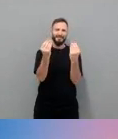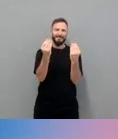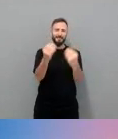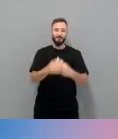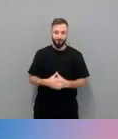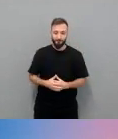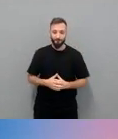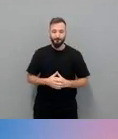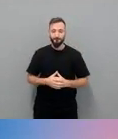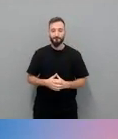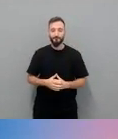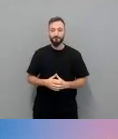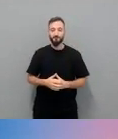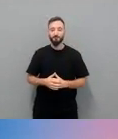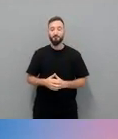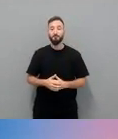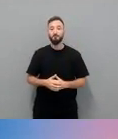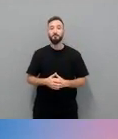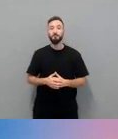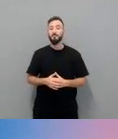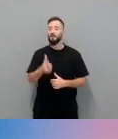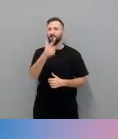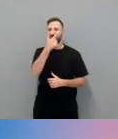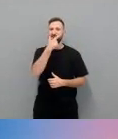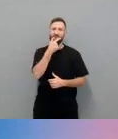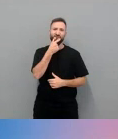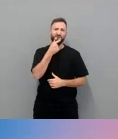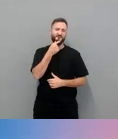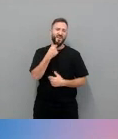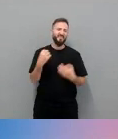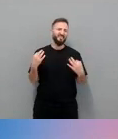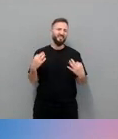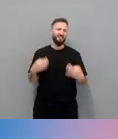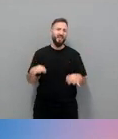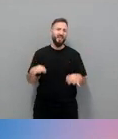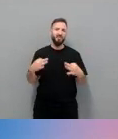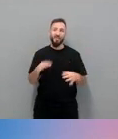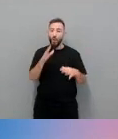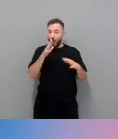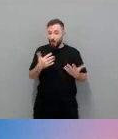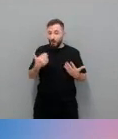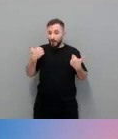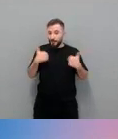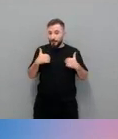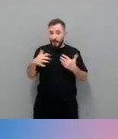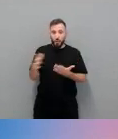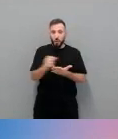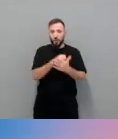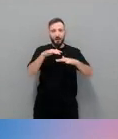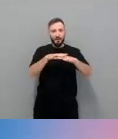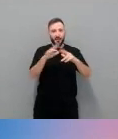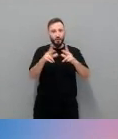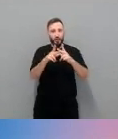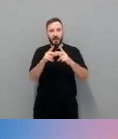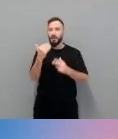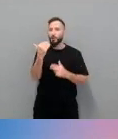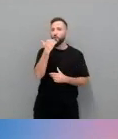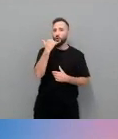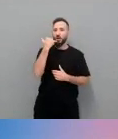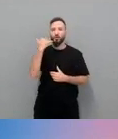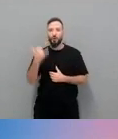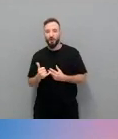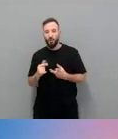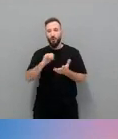tiempo, ¿vale? Es muy sencillo e igual que estamos habituados ahora ya a redes sociales, a correo electrónico, a